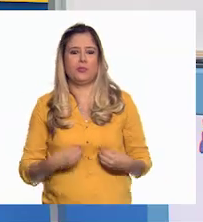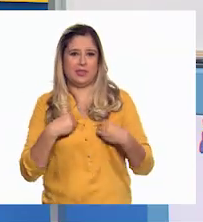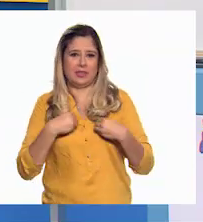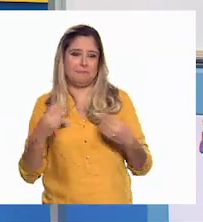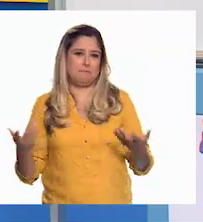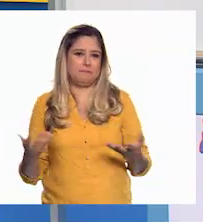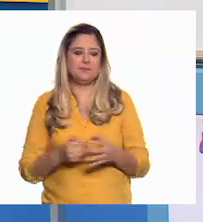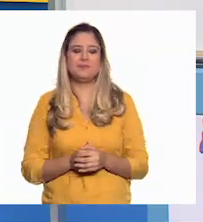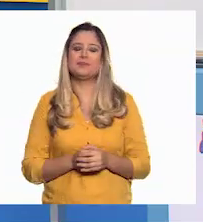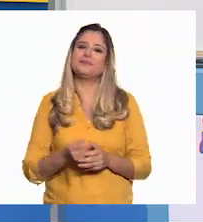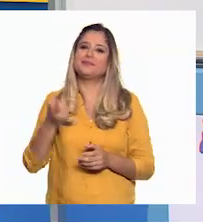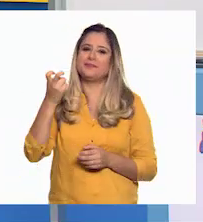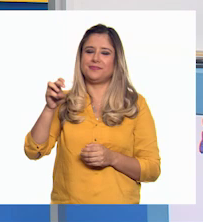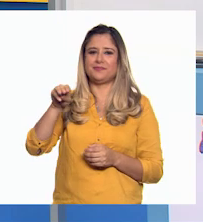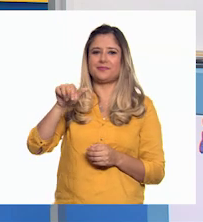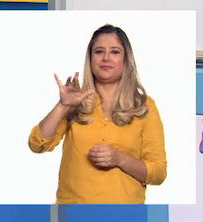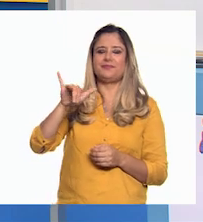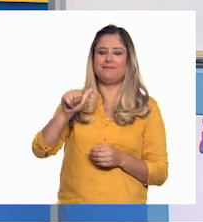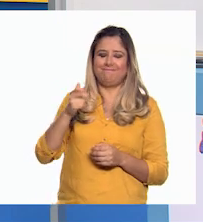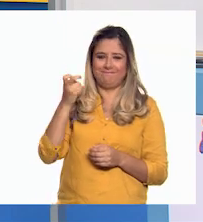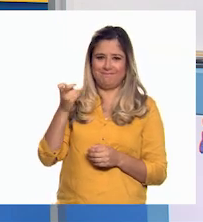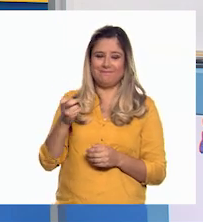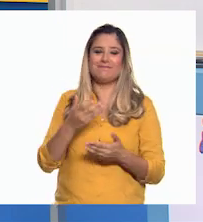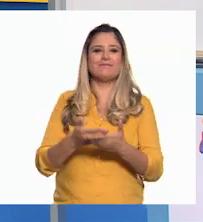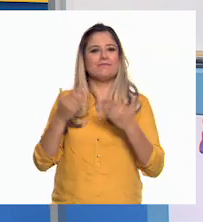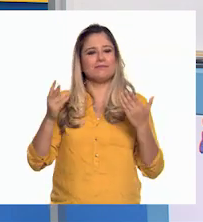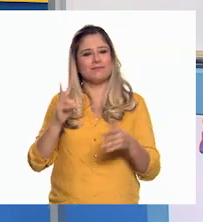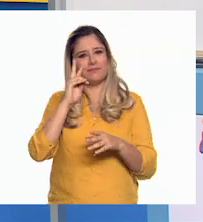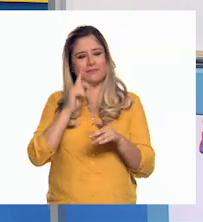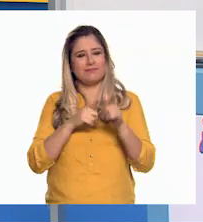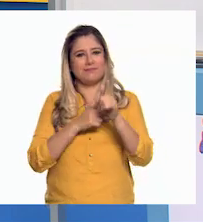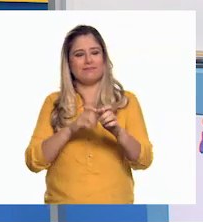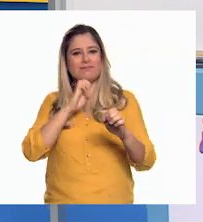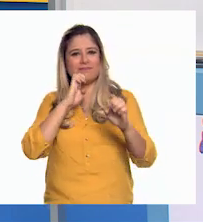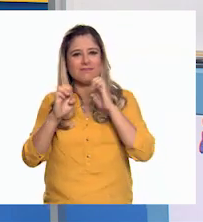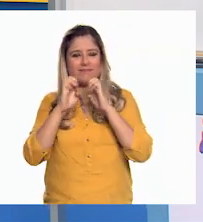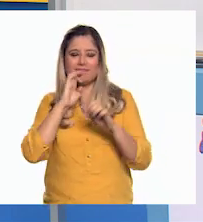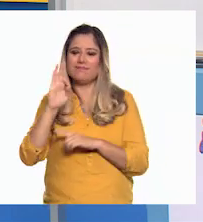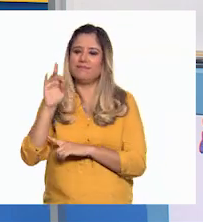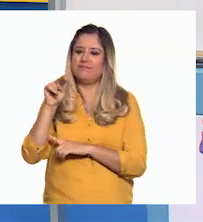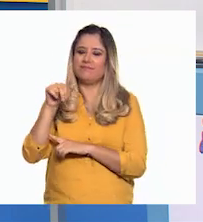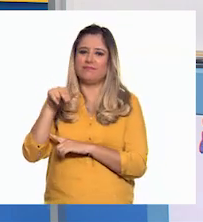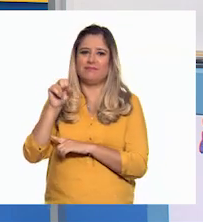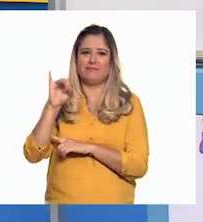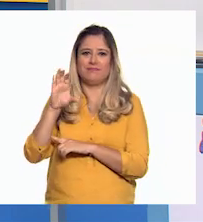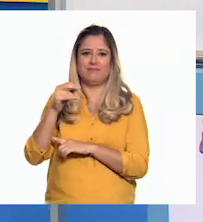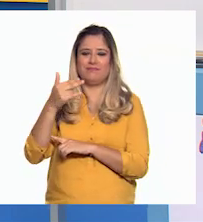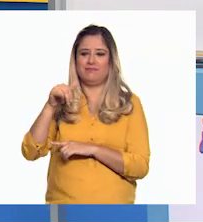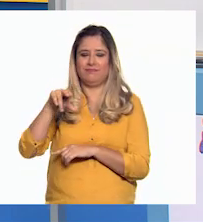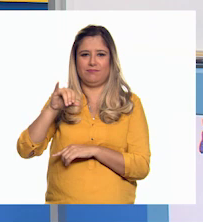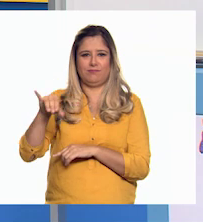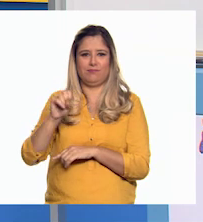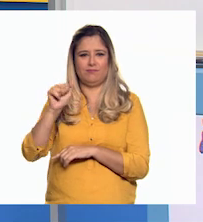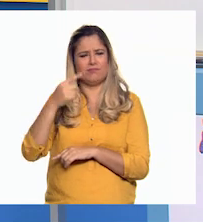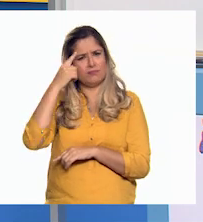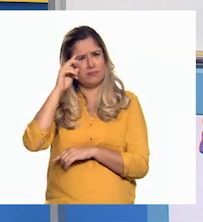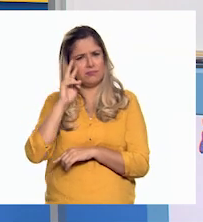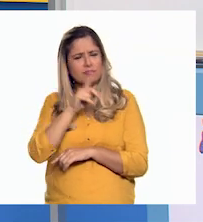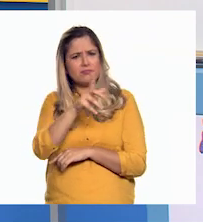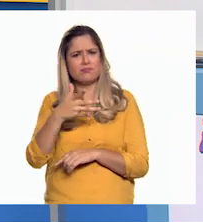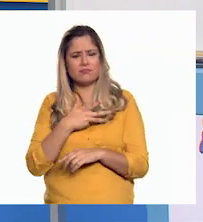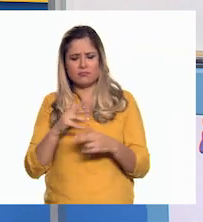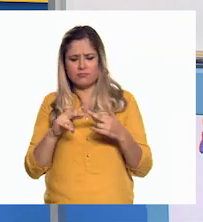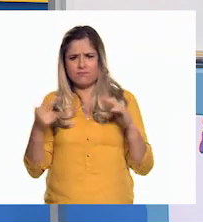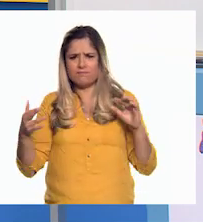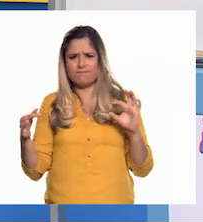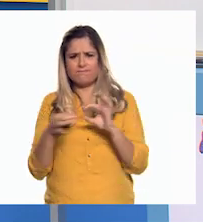Así es, María. ¿Qué les parece si seguimos viendo la entrevista de Francisco Hinojosa para ver si encontramos otras